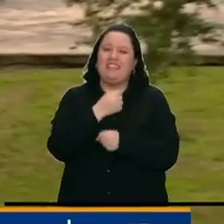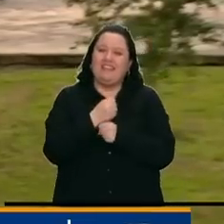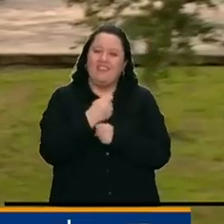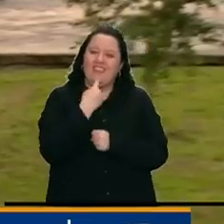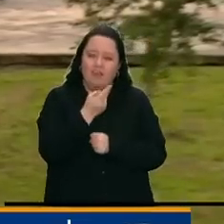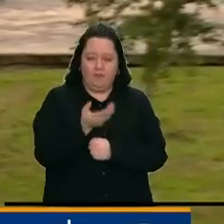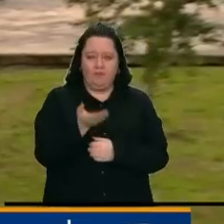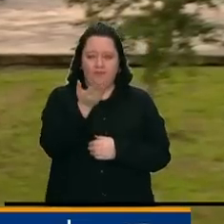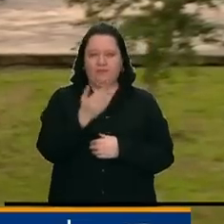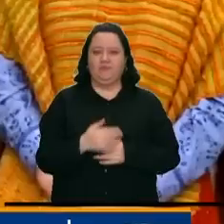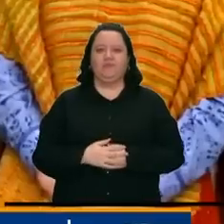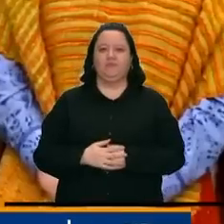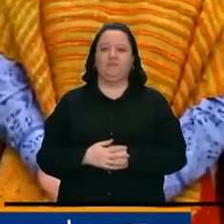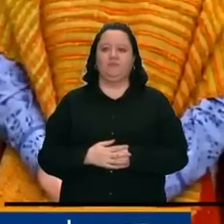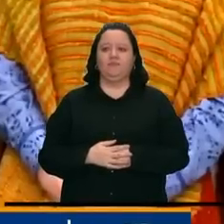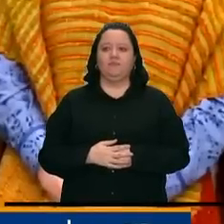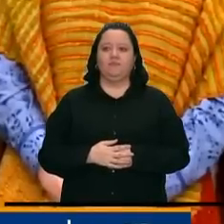Trabajo.